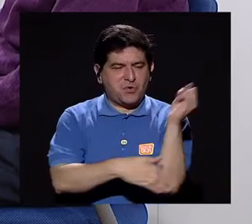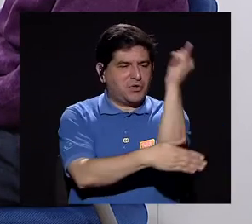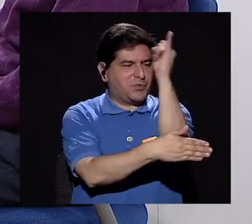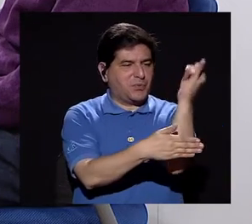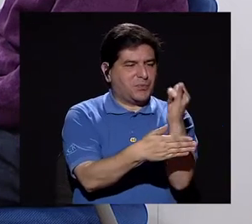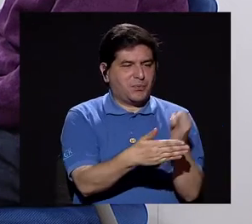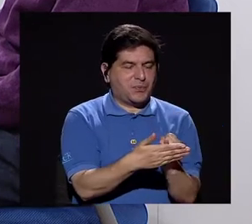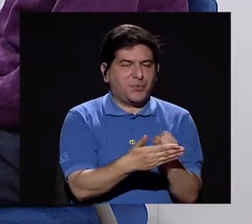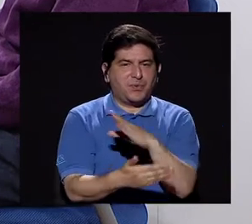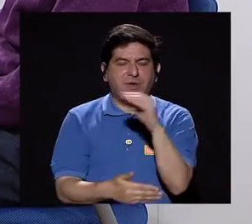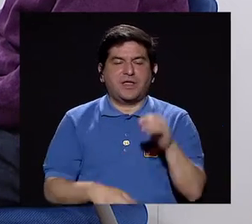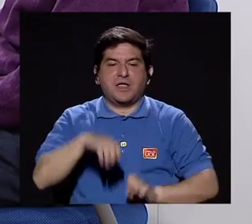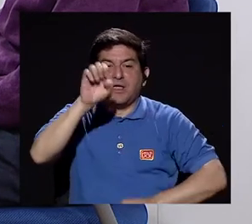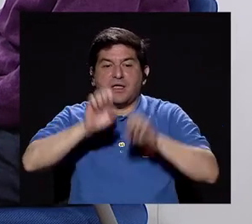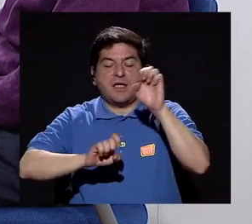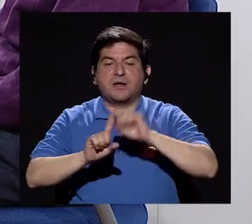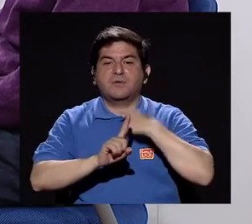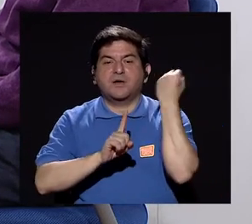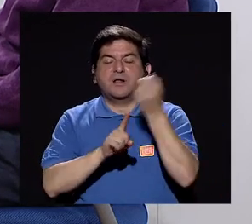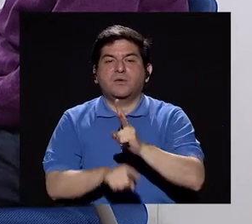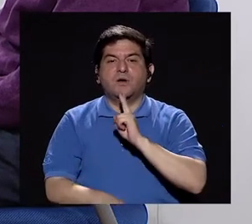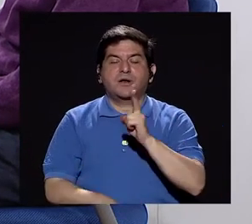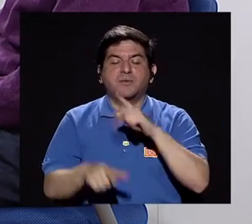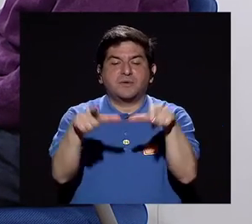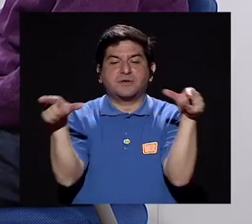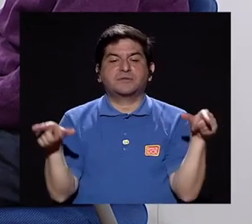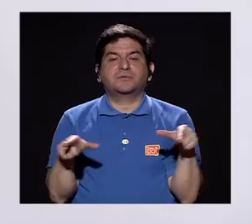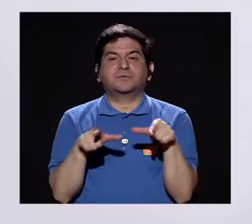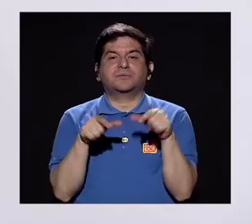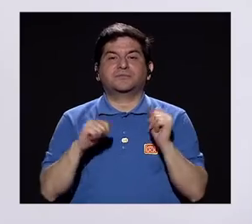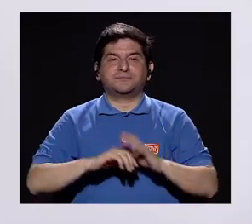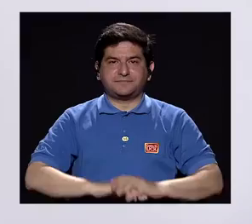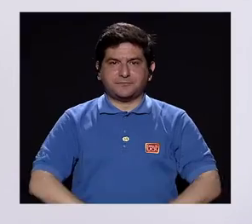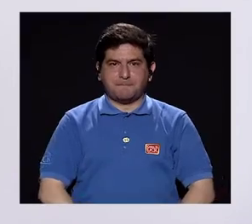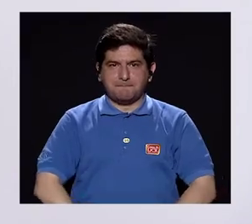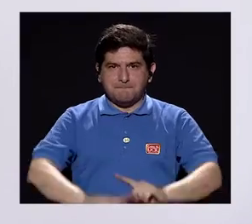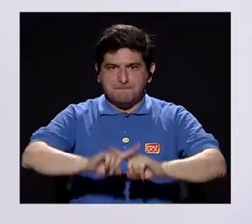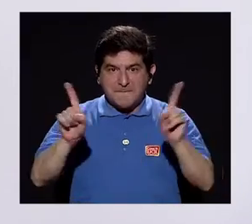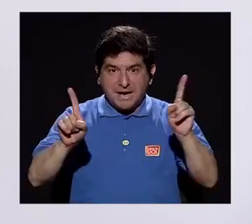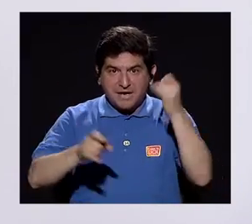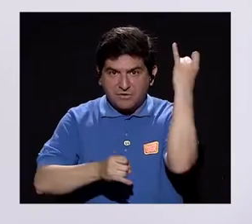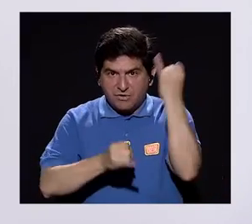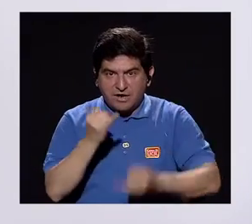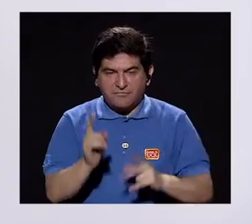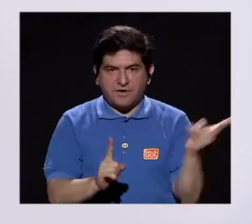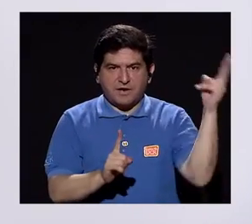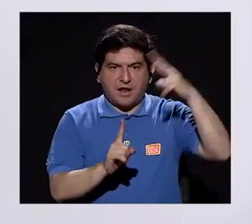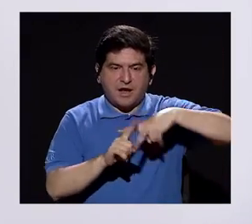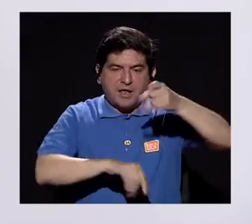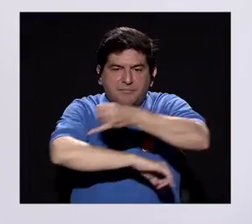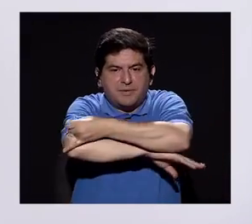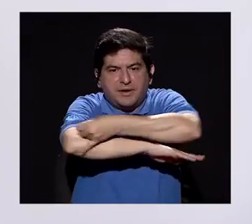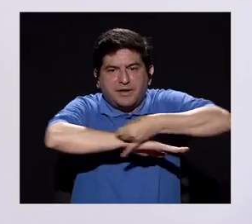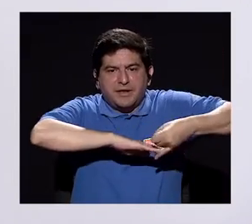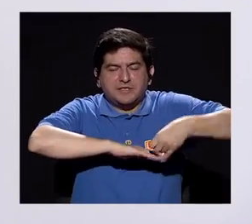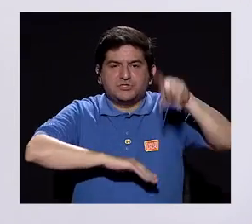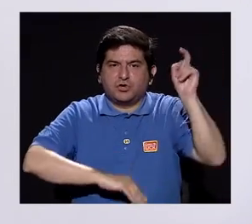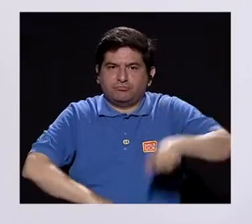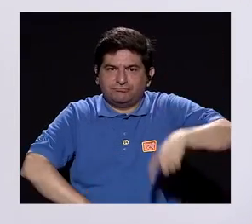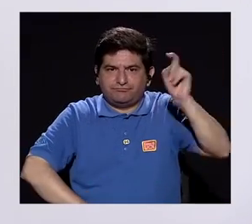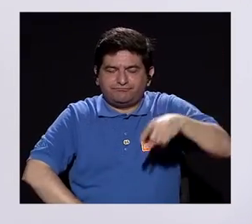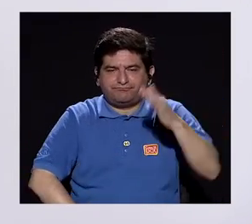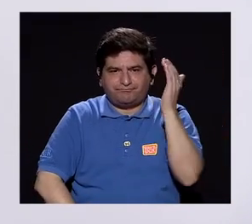diseñar y poder evaluar las condiciones reales del sitio pero al fin y al cabo son aplicaciones ingenieriles que